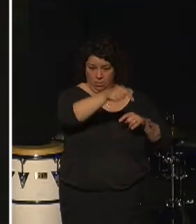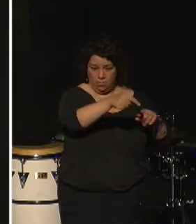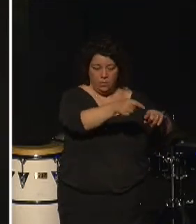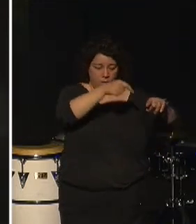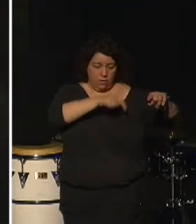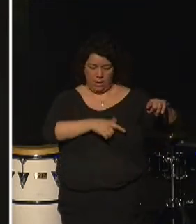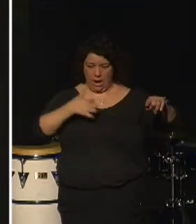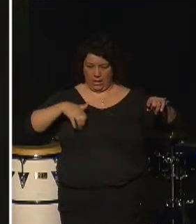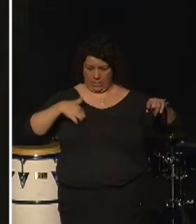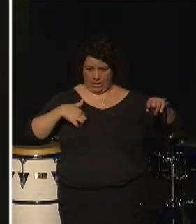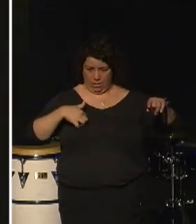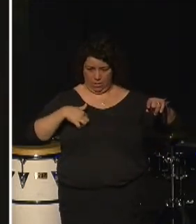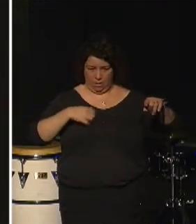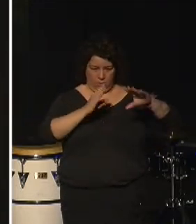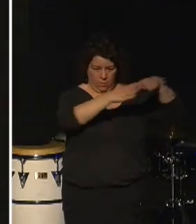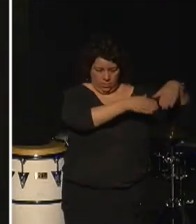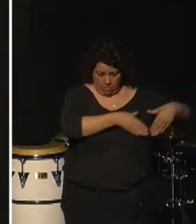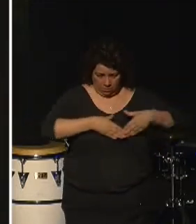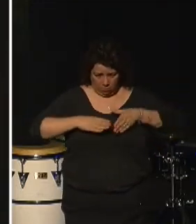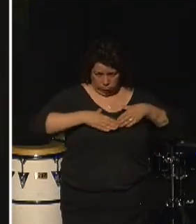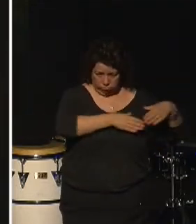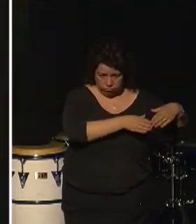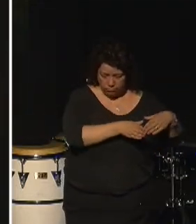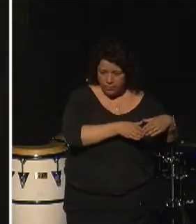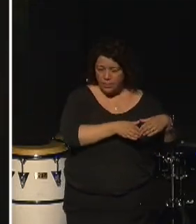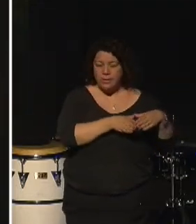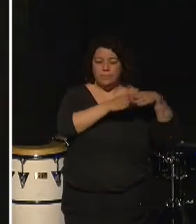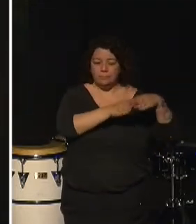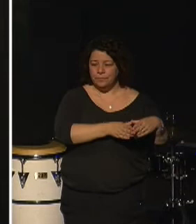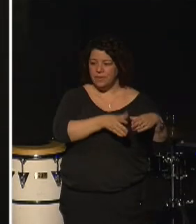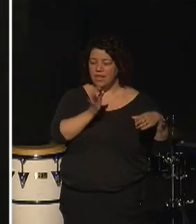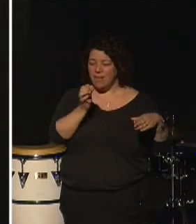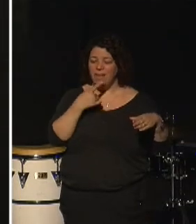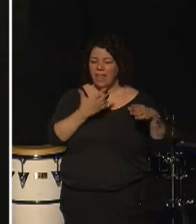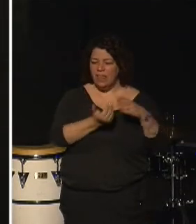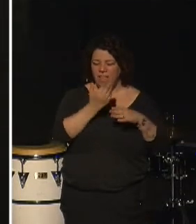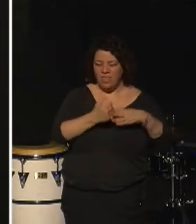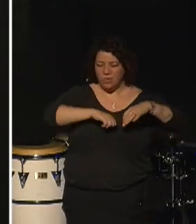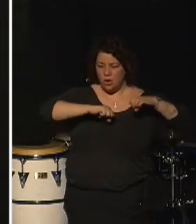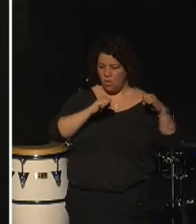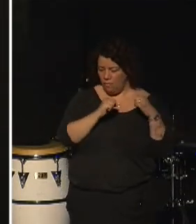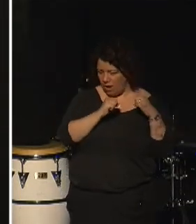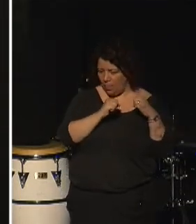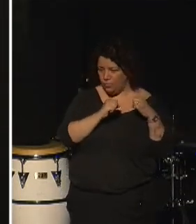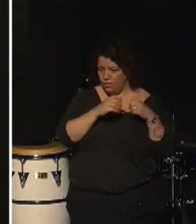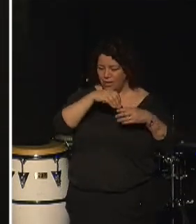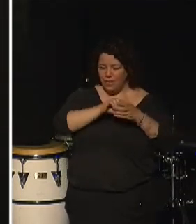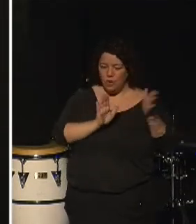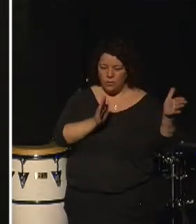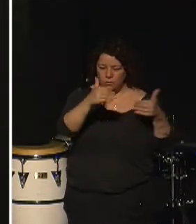De repente, nos deja allí el buque. Es cierto que tuvimos que estar días confinados en